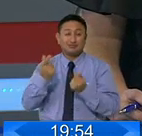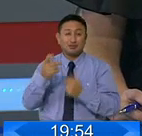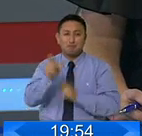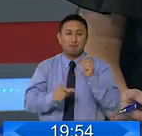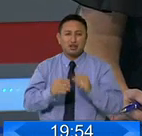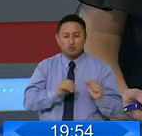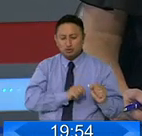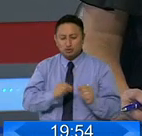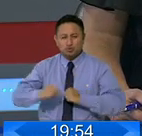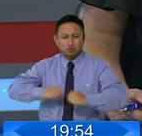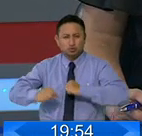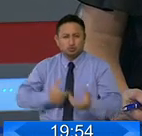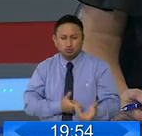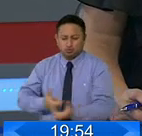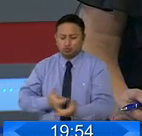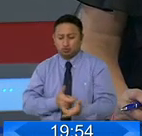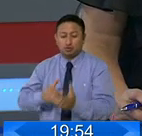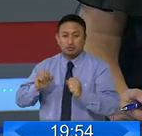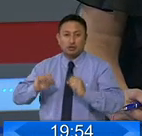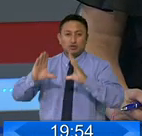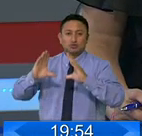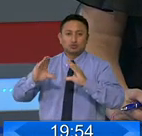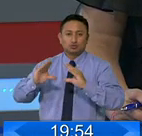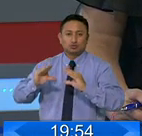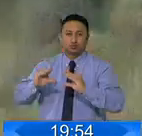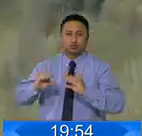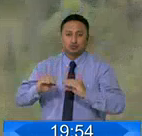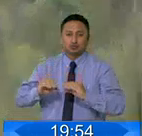de un arduo trabajo controló las llamas.